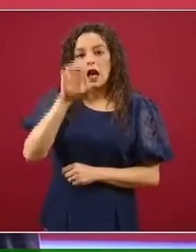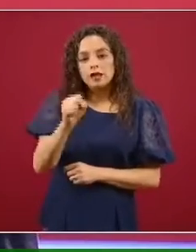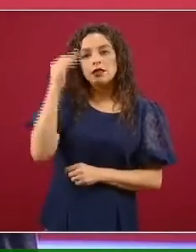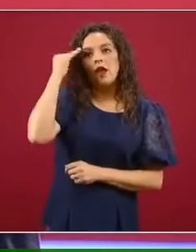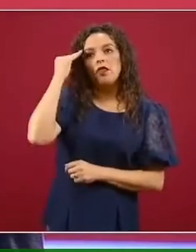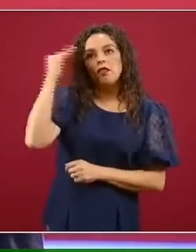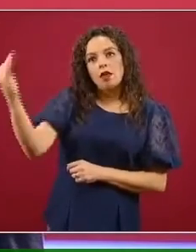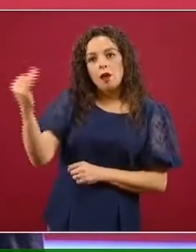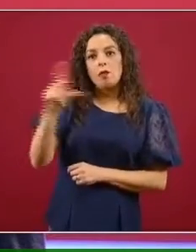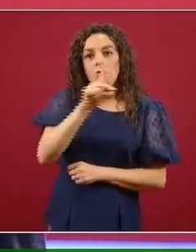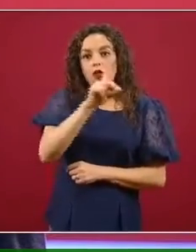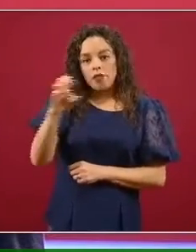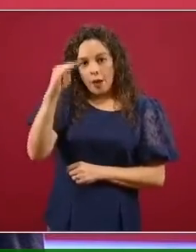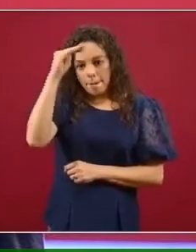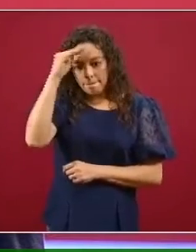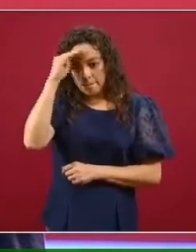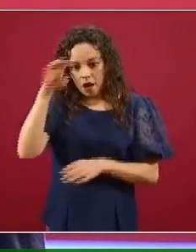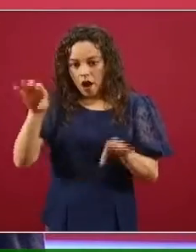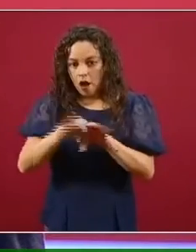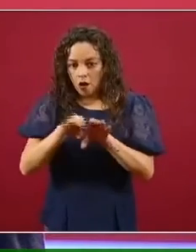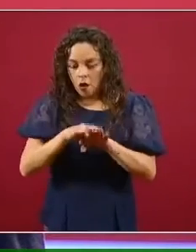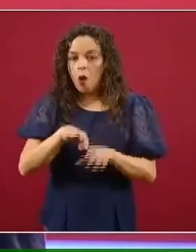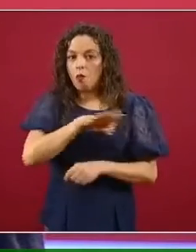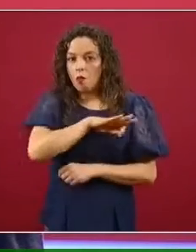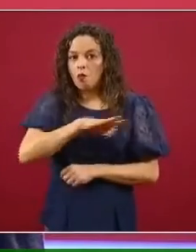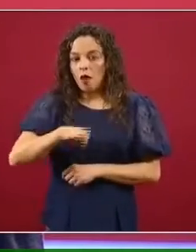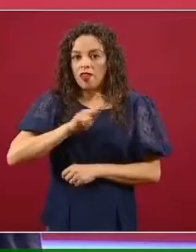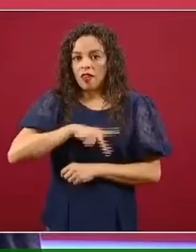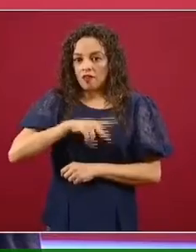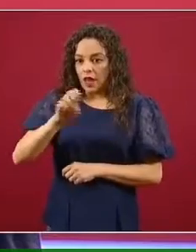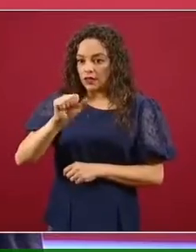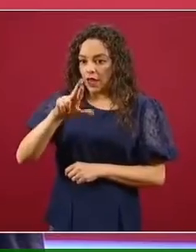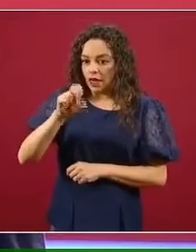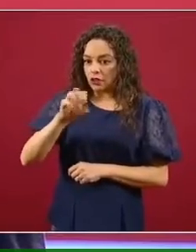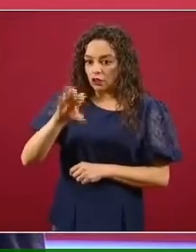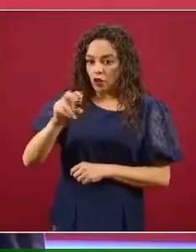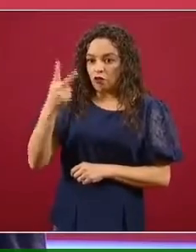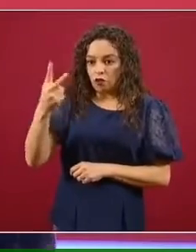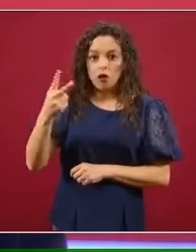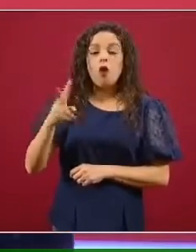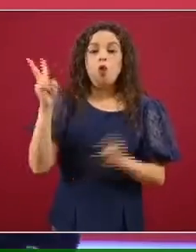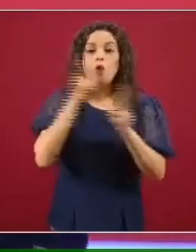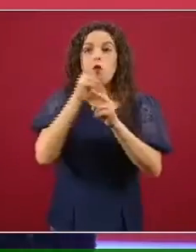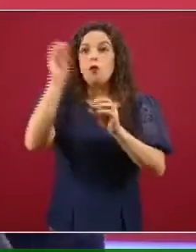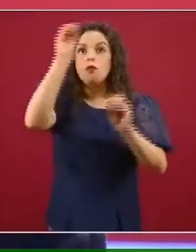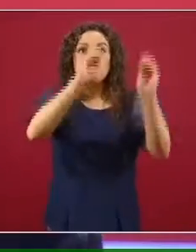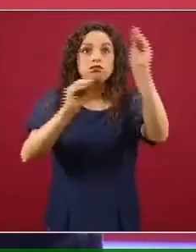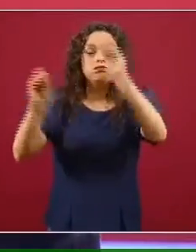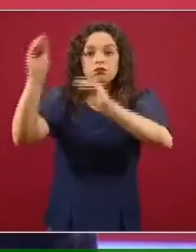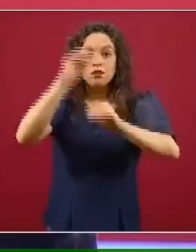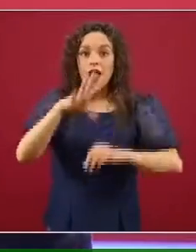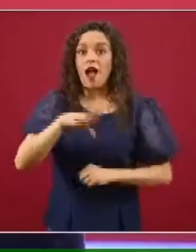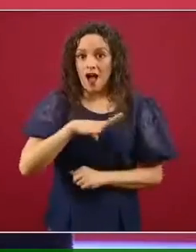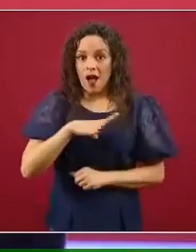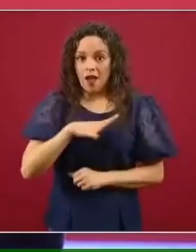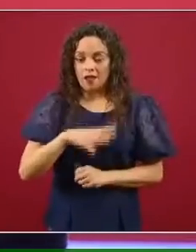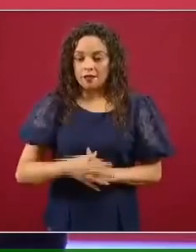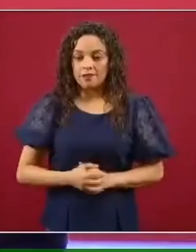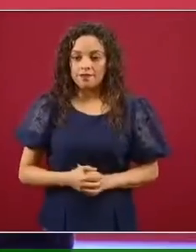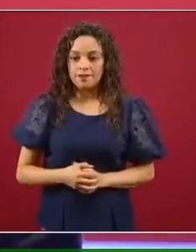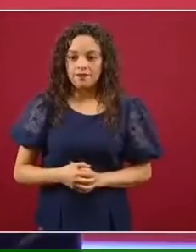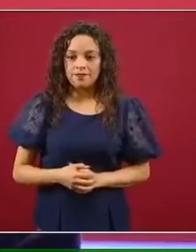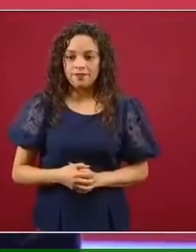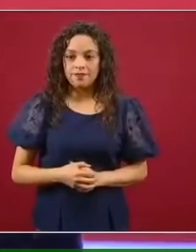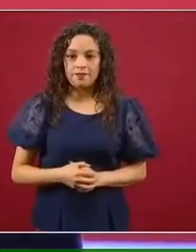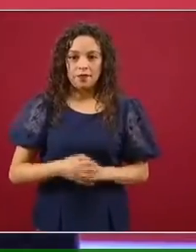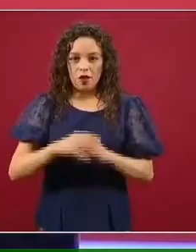aérea de SARS-CoV-2». Lo que postula es que los aerosoles respiratorios, que son